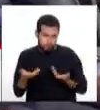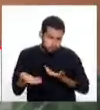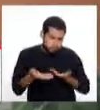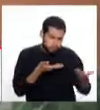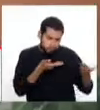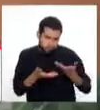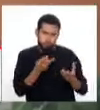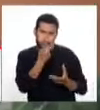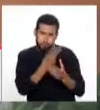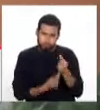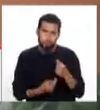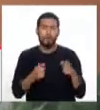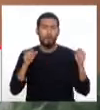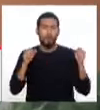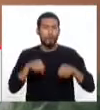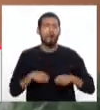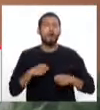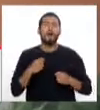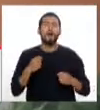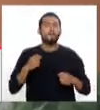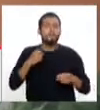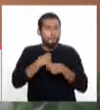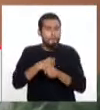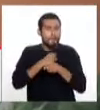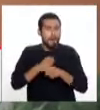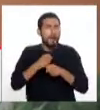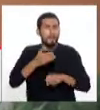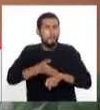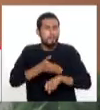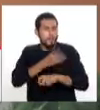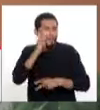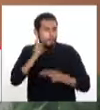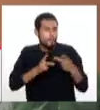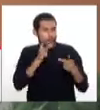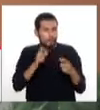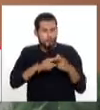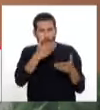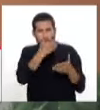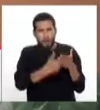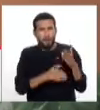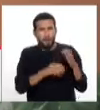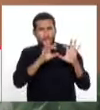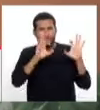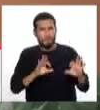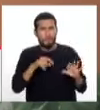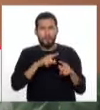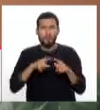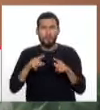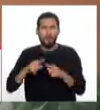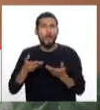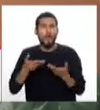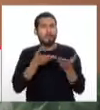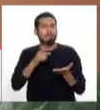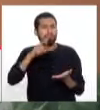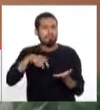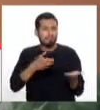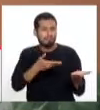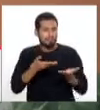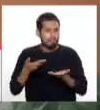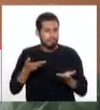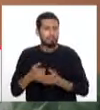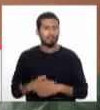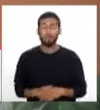empresarios MIPE, en el perfeccionamiento de las fichas técnicas de los bienes demandados. Estos